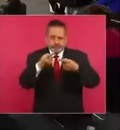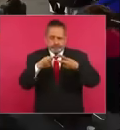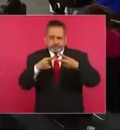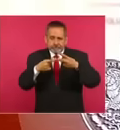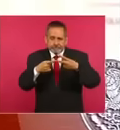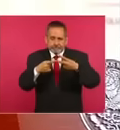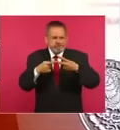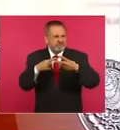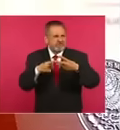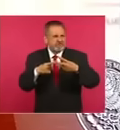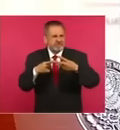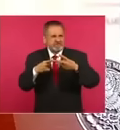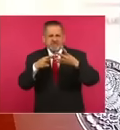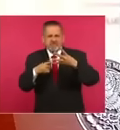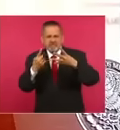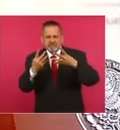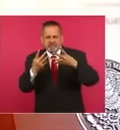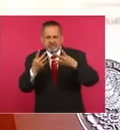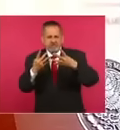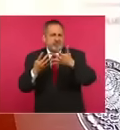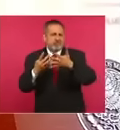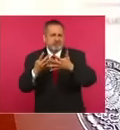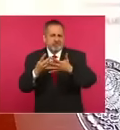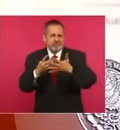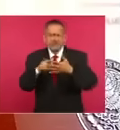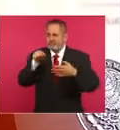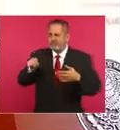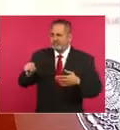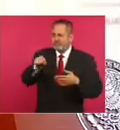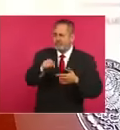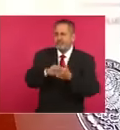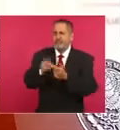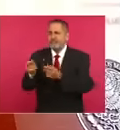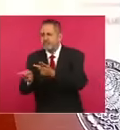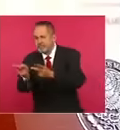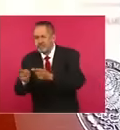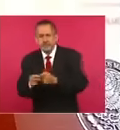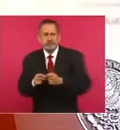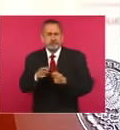son dos o tres o cuatro o cinco.